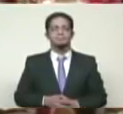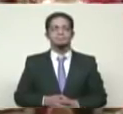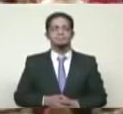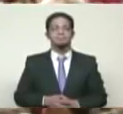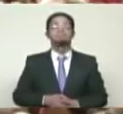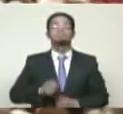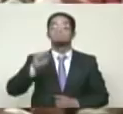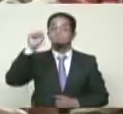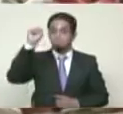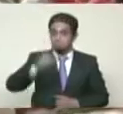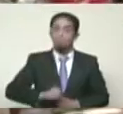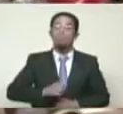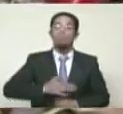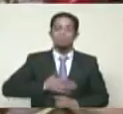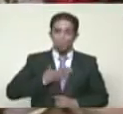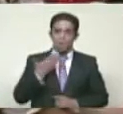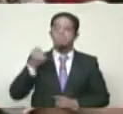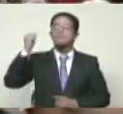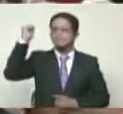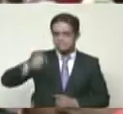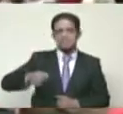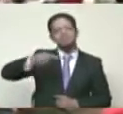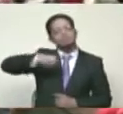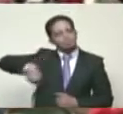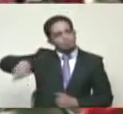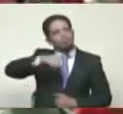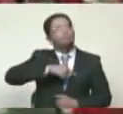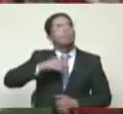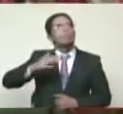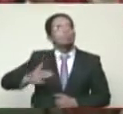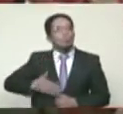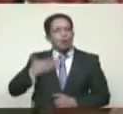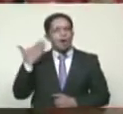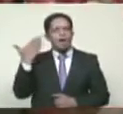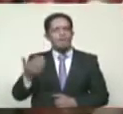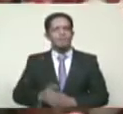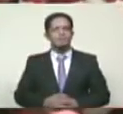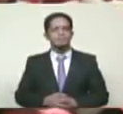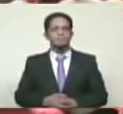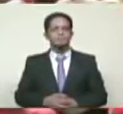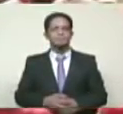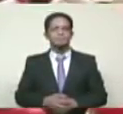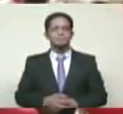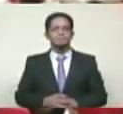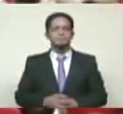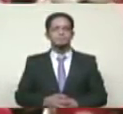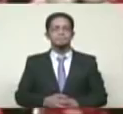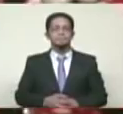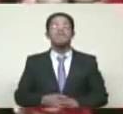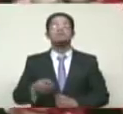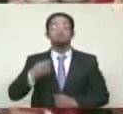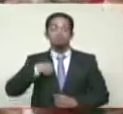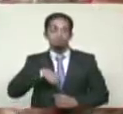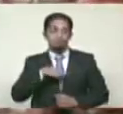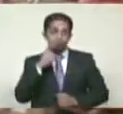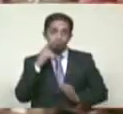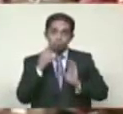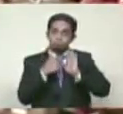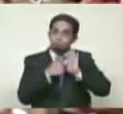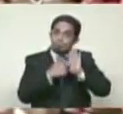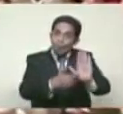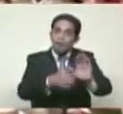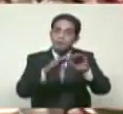Sí se puede, sí podemos. Y estamos dando una lección inmensa al mundo.